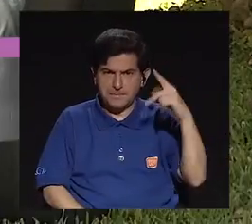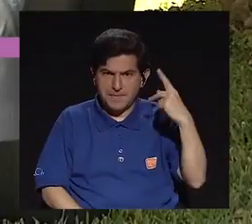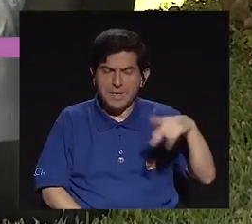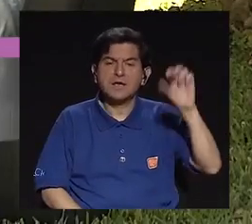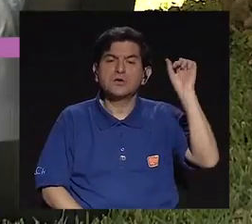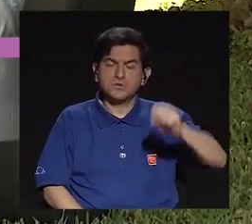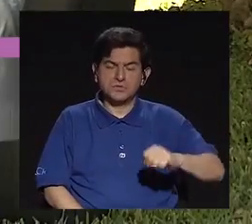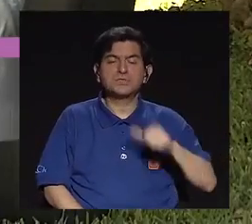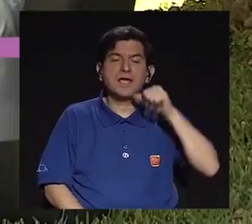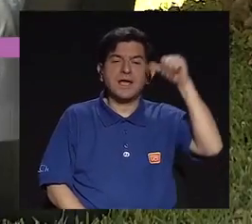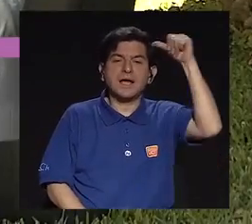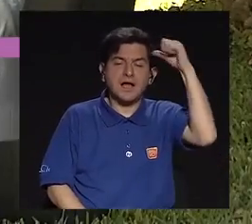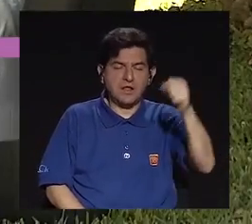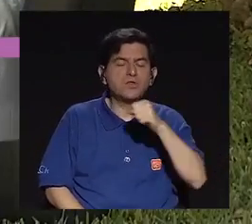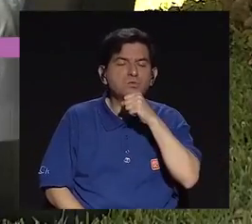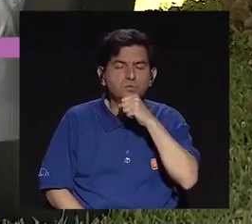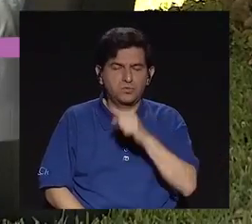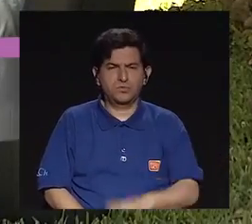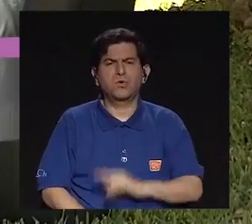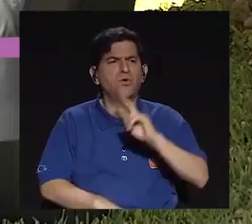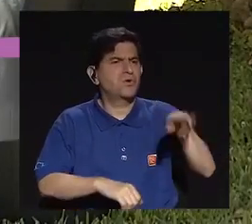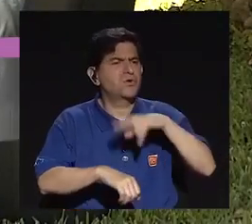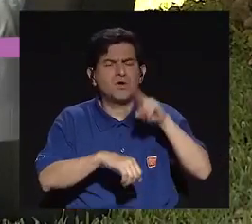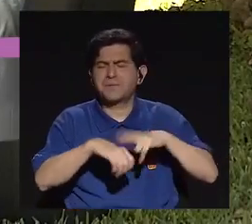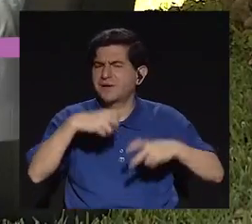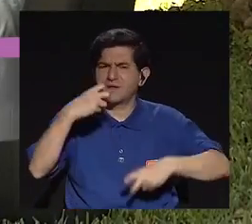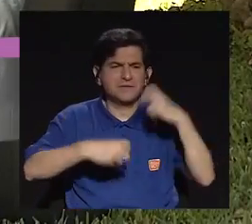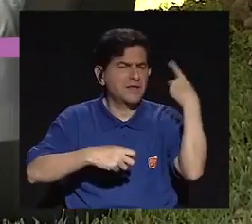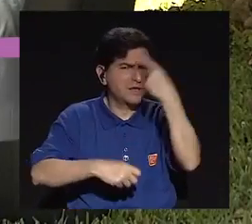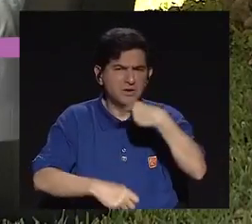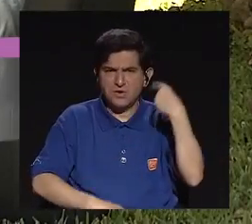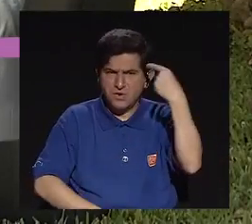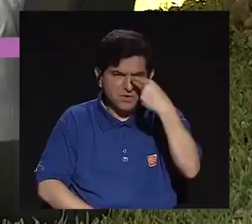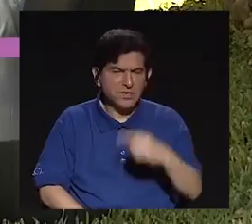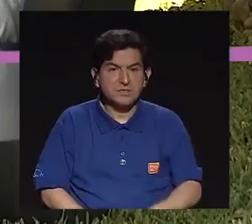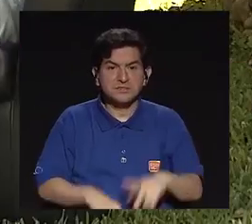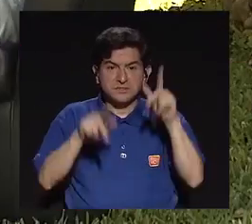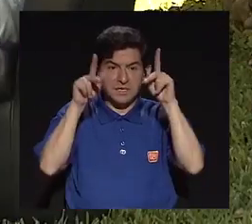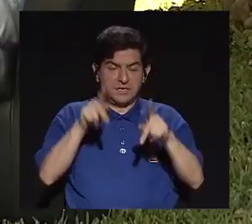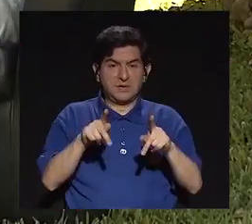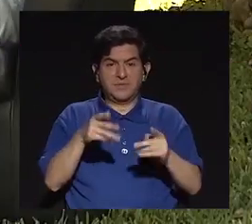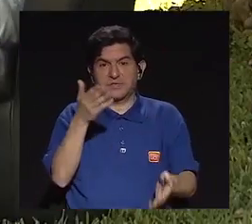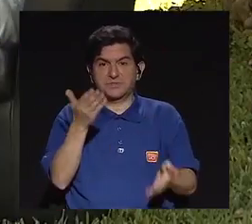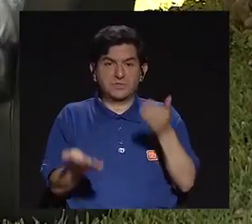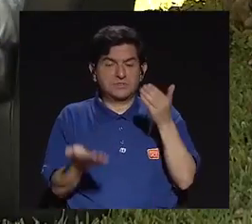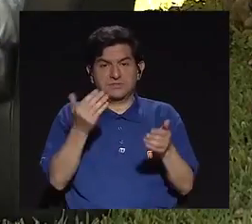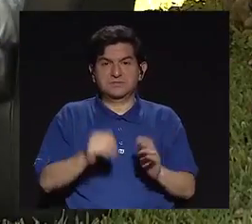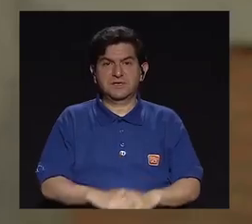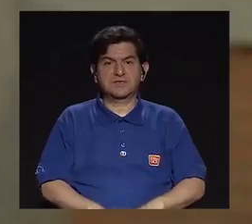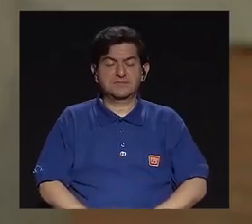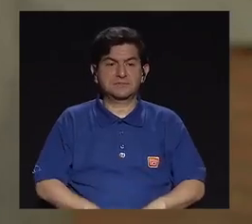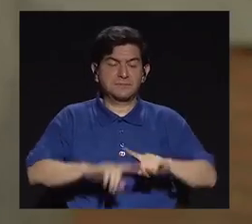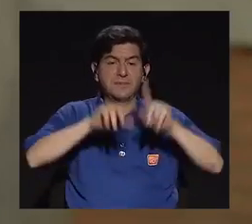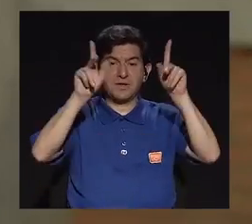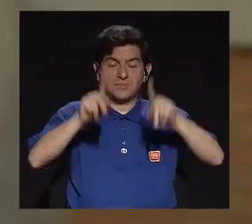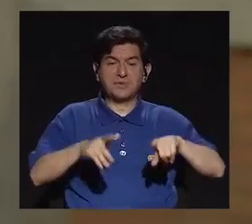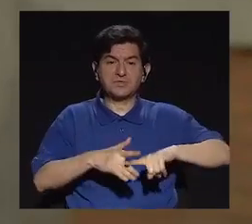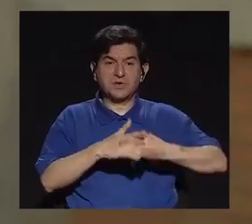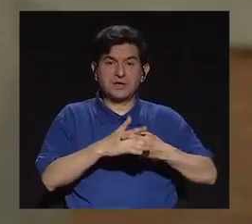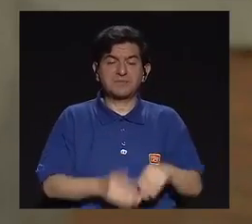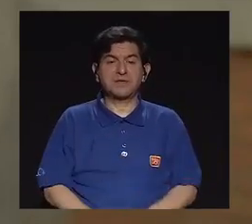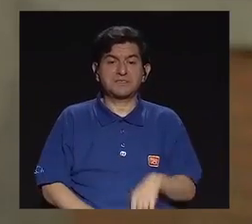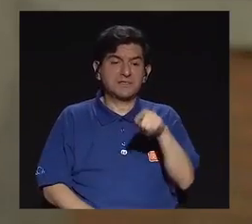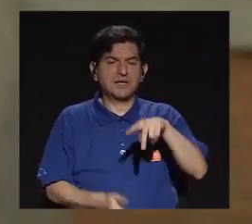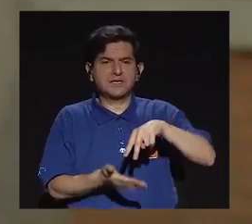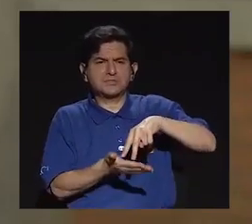riesgo? Es un factor de riesgo en adulto mayor, ¿verdad? Generalmente no va a haber una crisis de vértigo como tal, que la persona le den así crisis súbitas, sino al paciente lo que empieza es